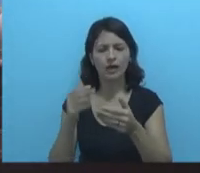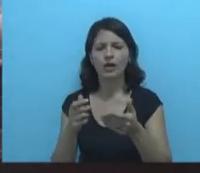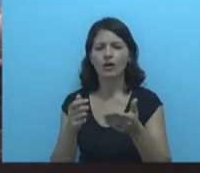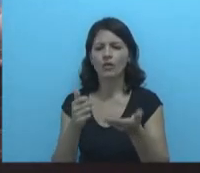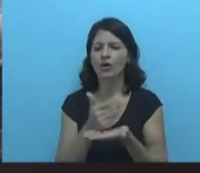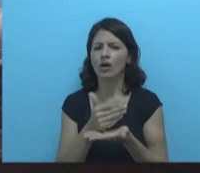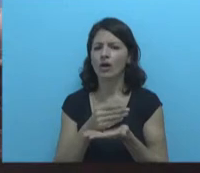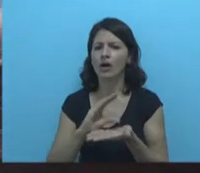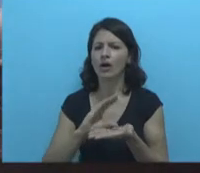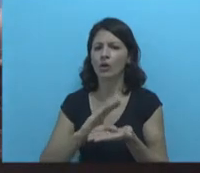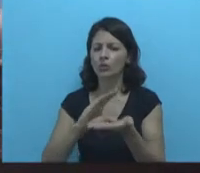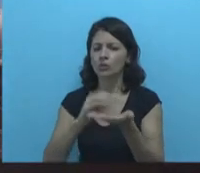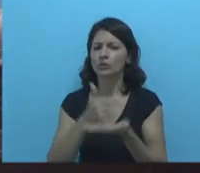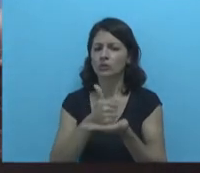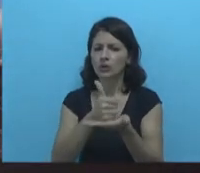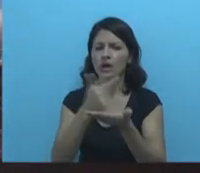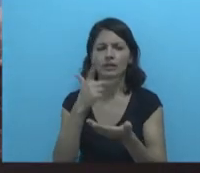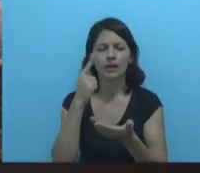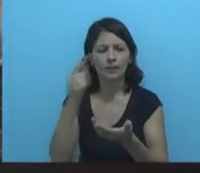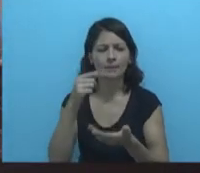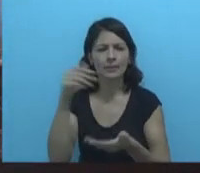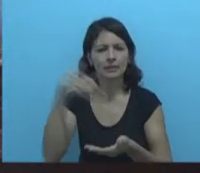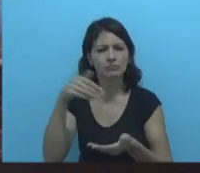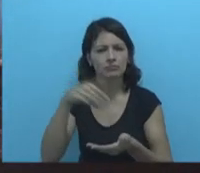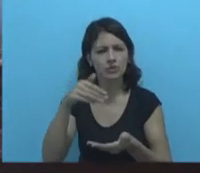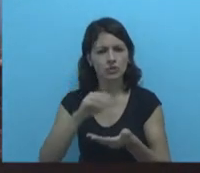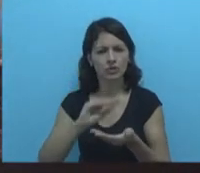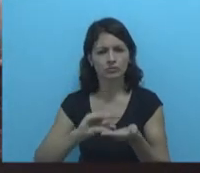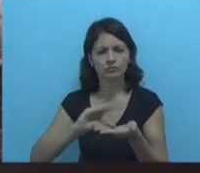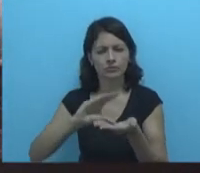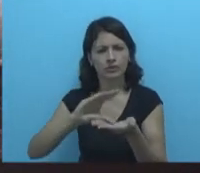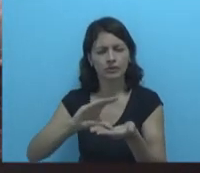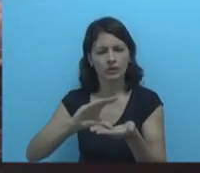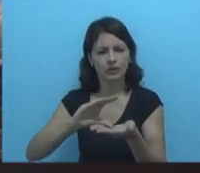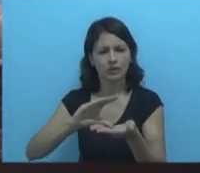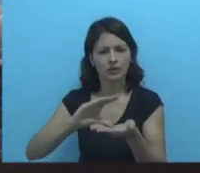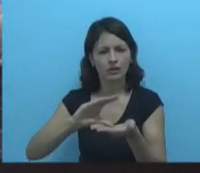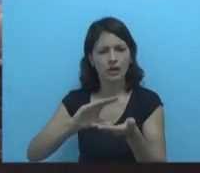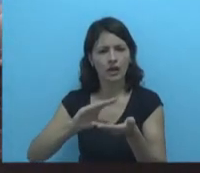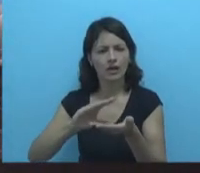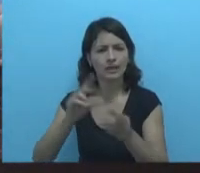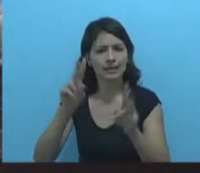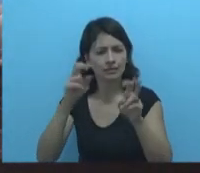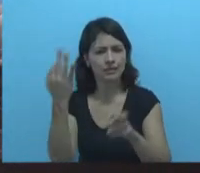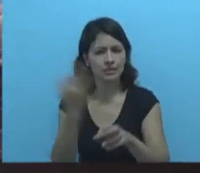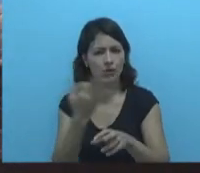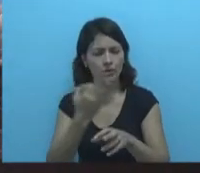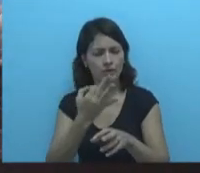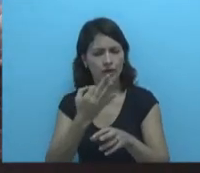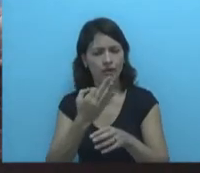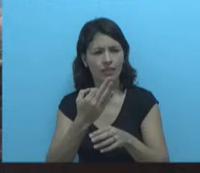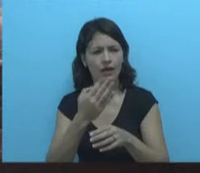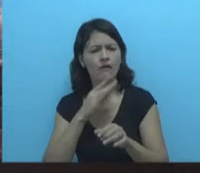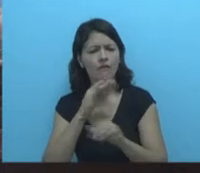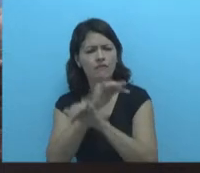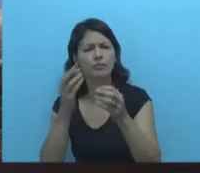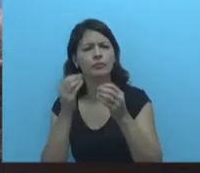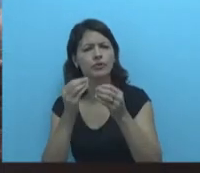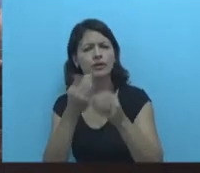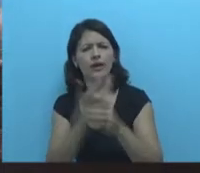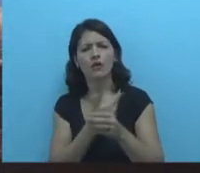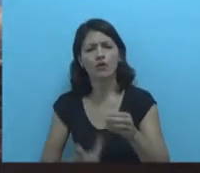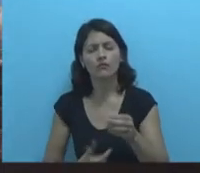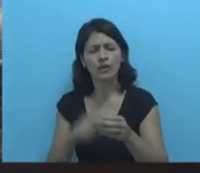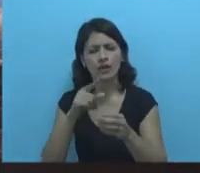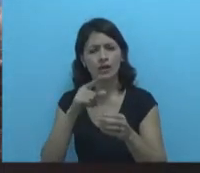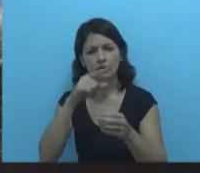subsidio de 3.000 millones de pesos para la inversión en seguridad, disponga a informar las razones por las cuales no